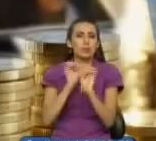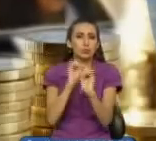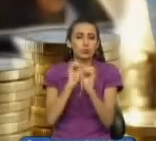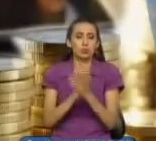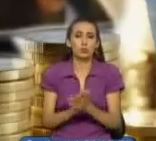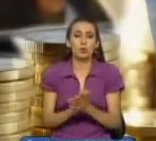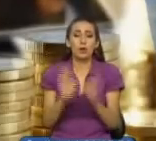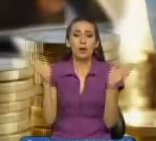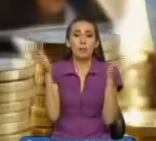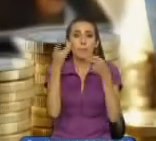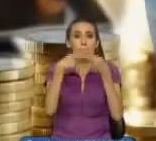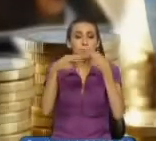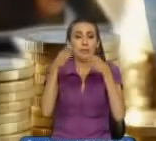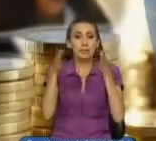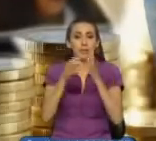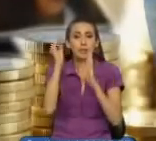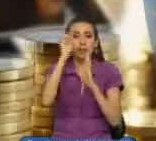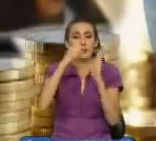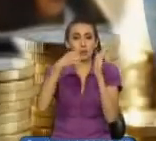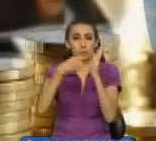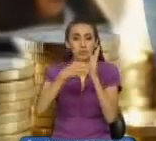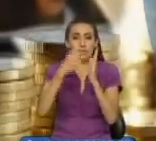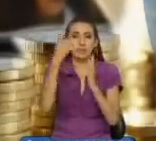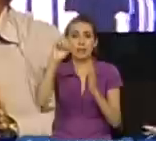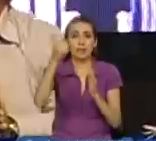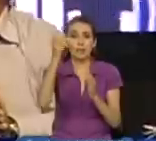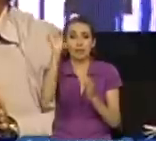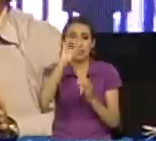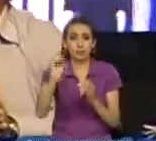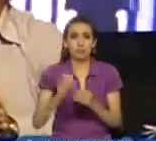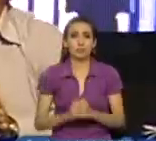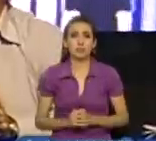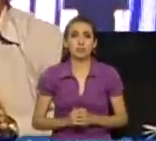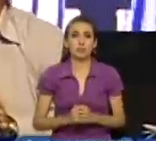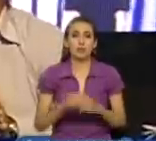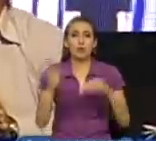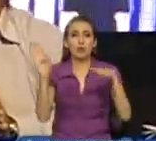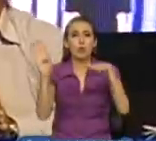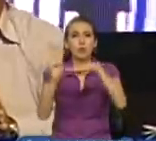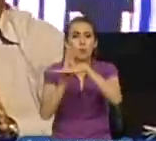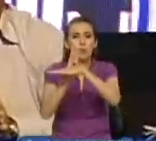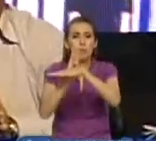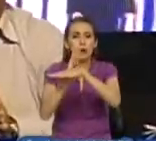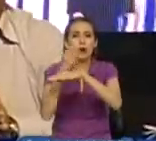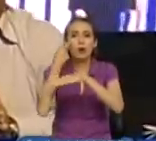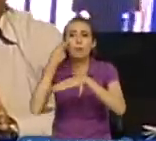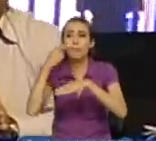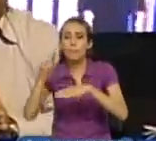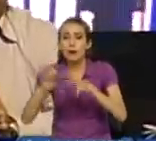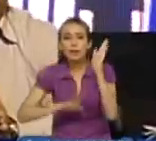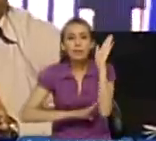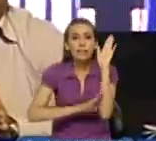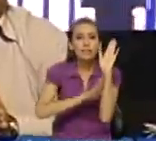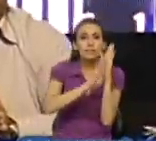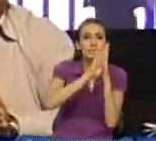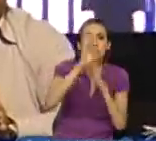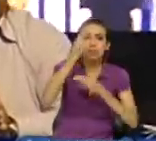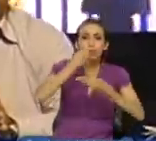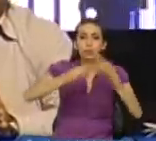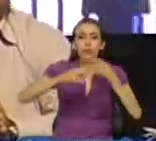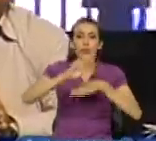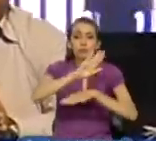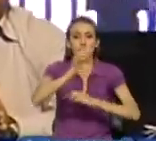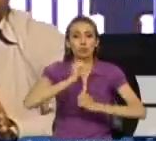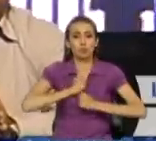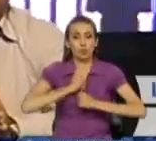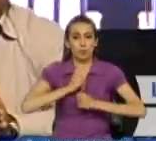comerciantes la tasa de interés será del 10% para el desarrollo de los micros y